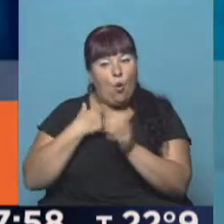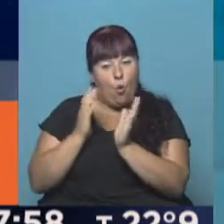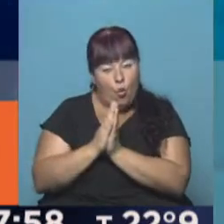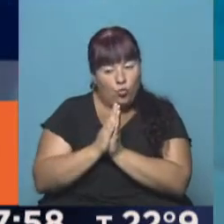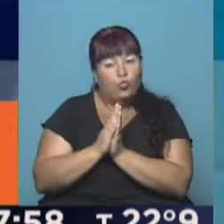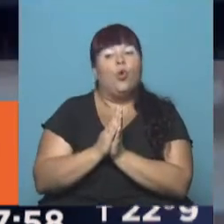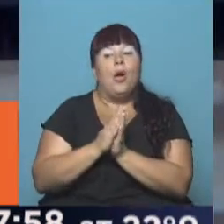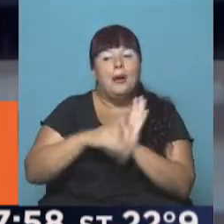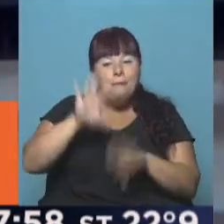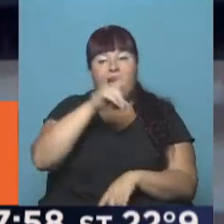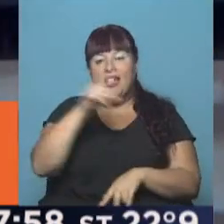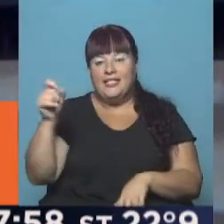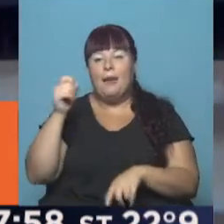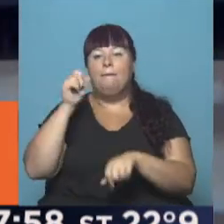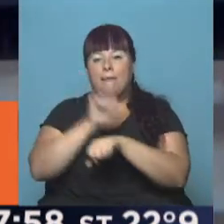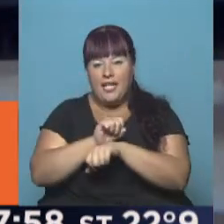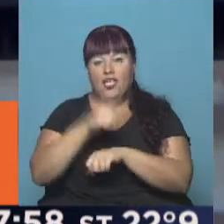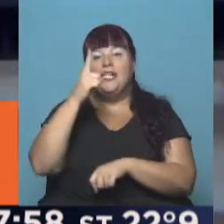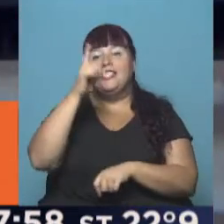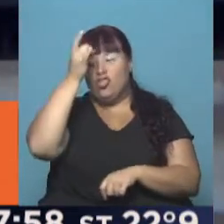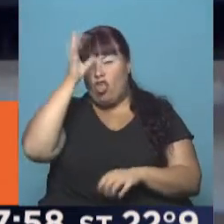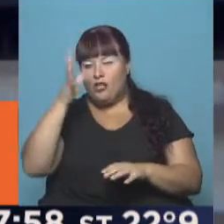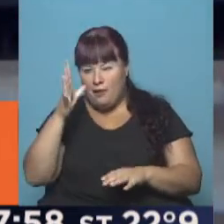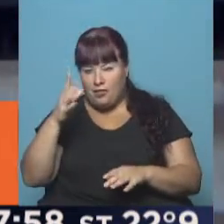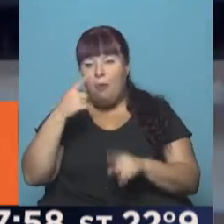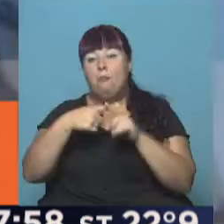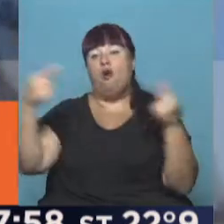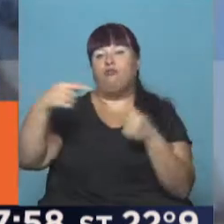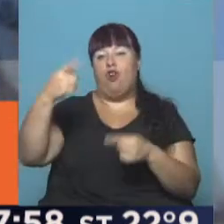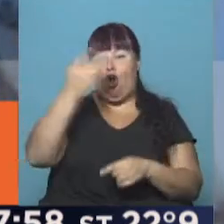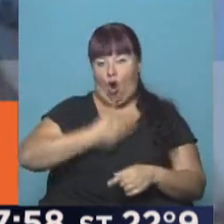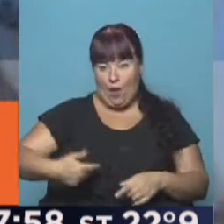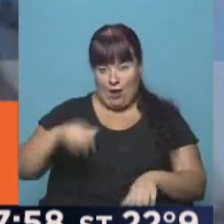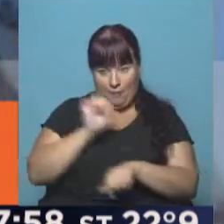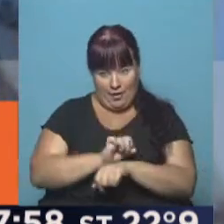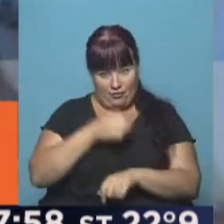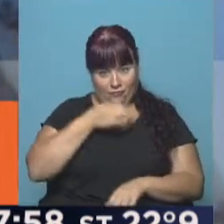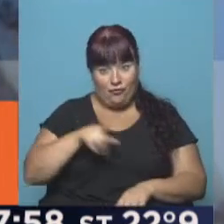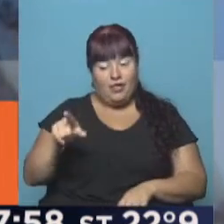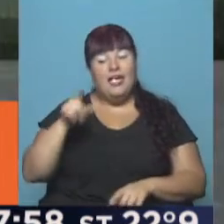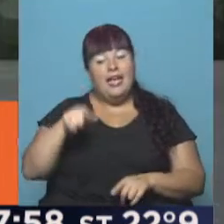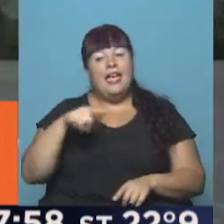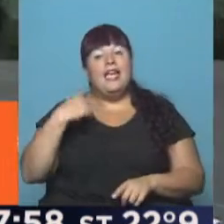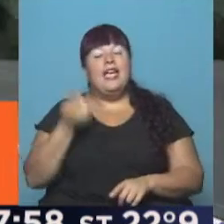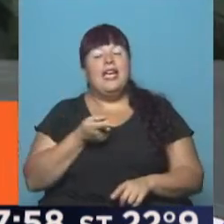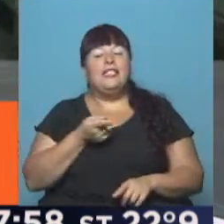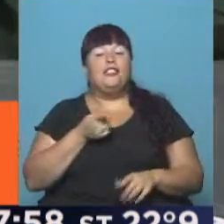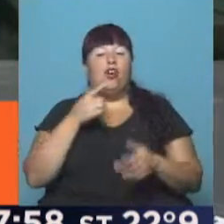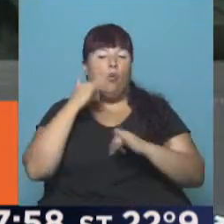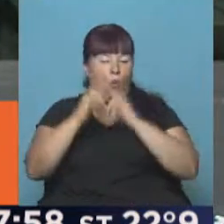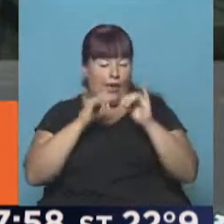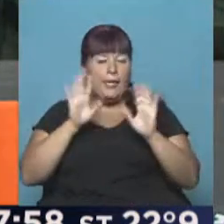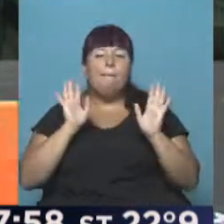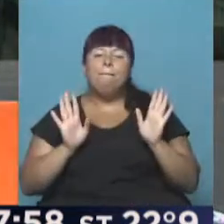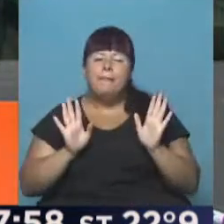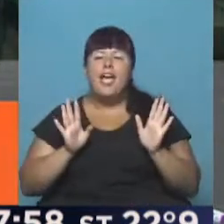que hay más de 100 presos, hay alrededor de 112 presos, lo que ellos ponen en el tapete. Pero